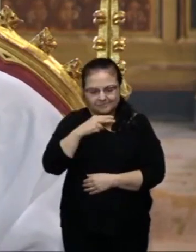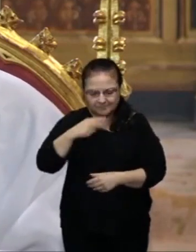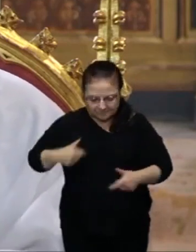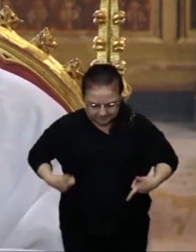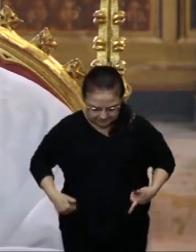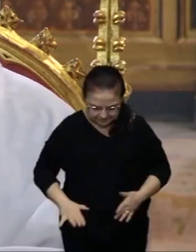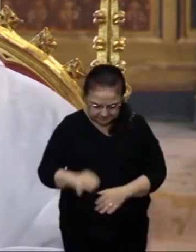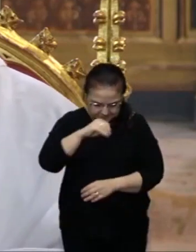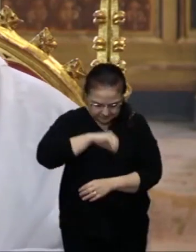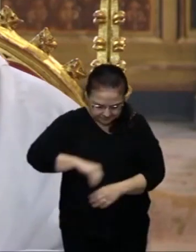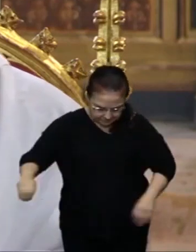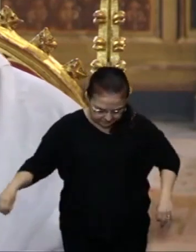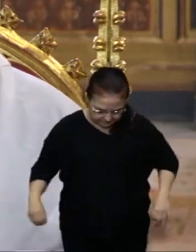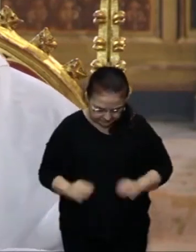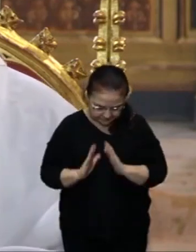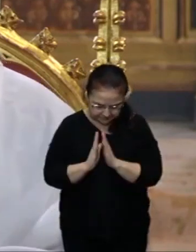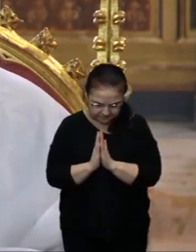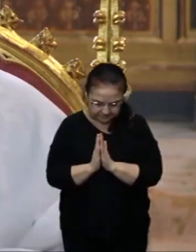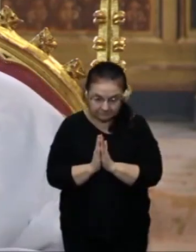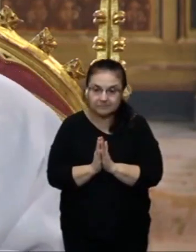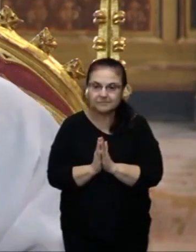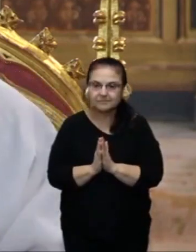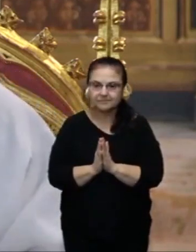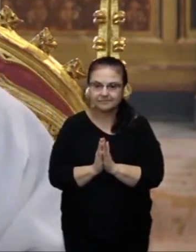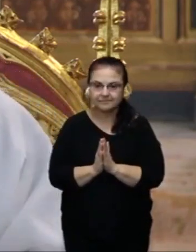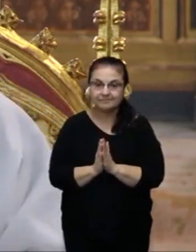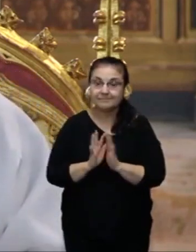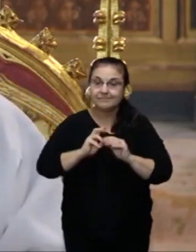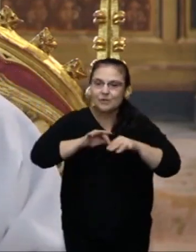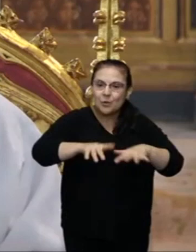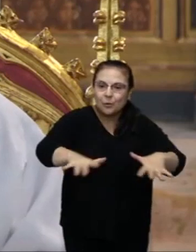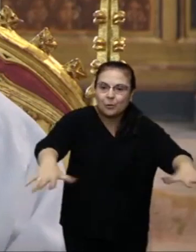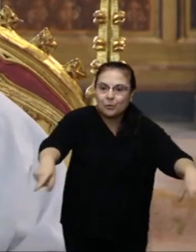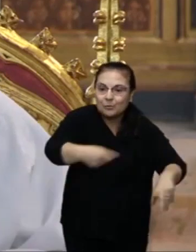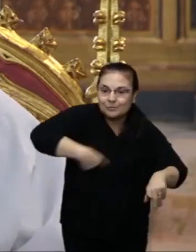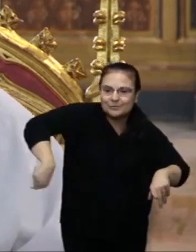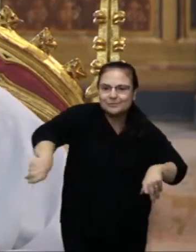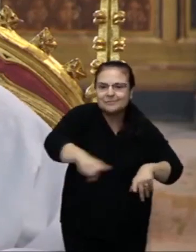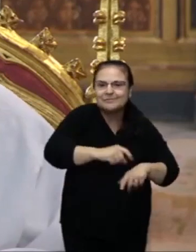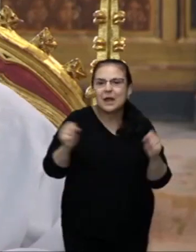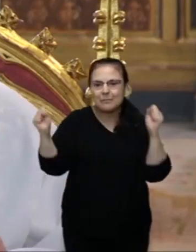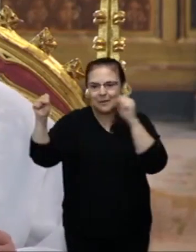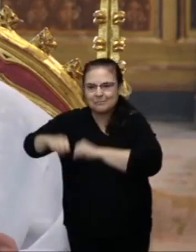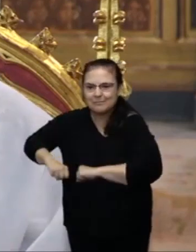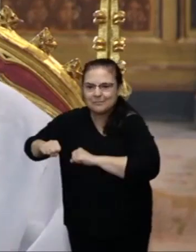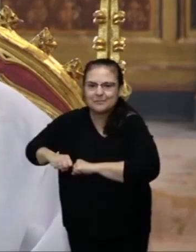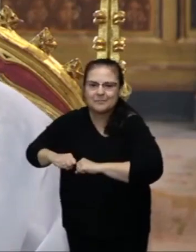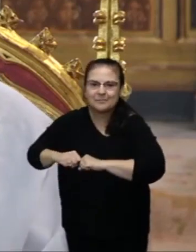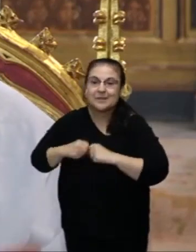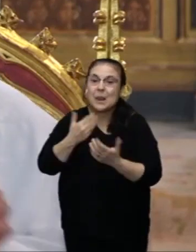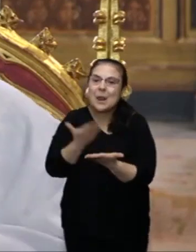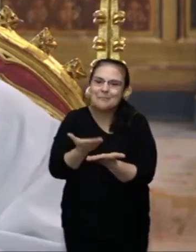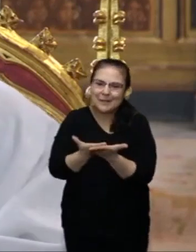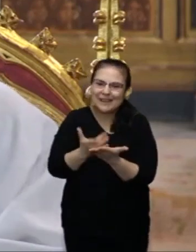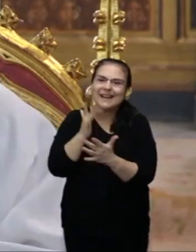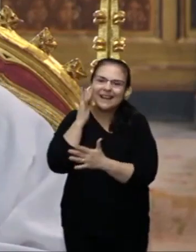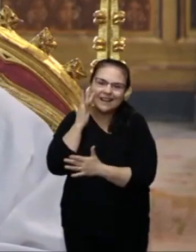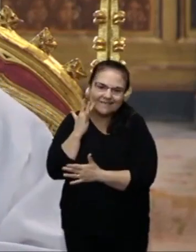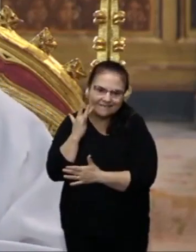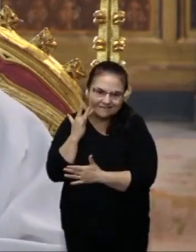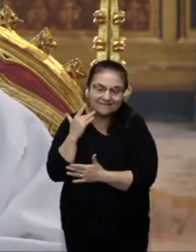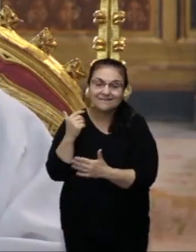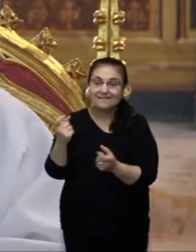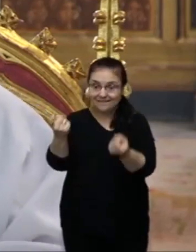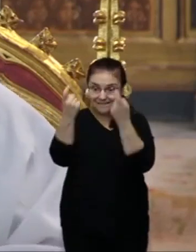Padre, Hijo y Espíritu Santo, descienda sobre vosotros. Vamos a pedirle a la Virgen que